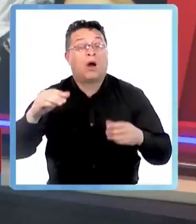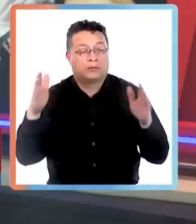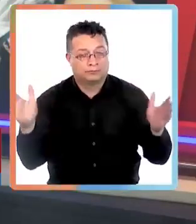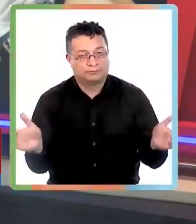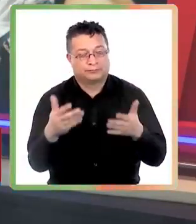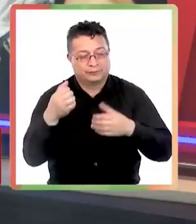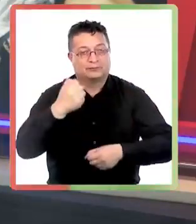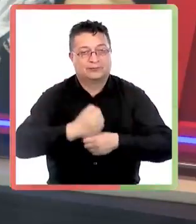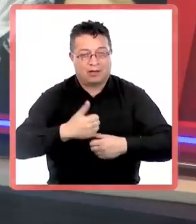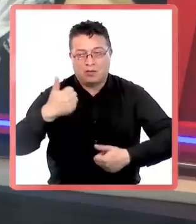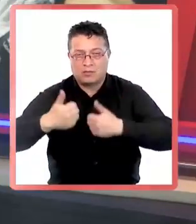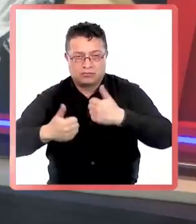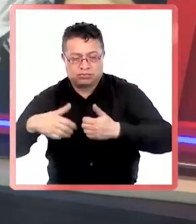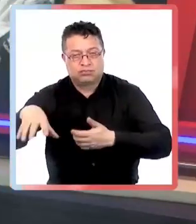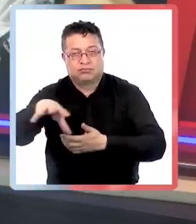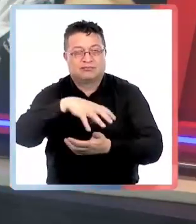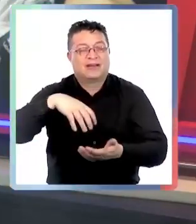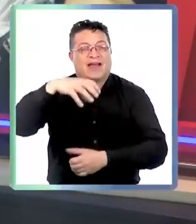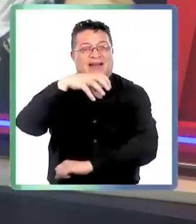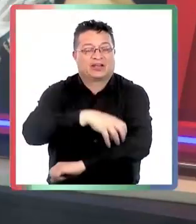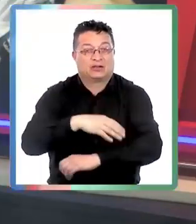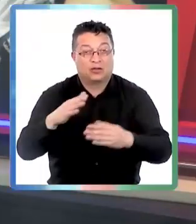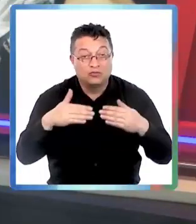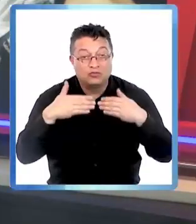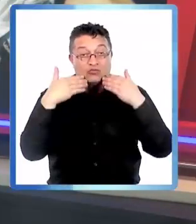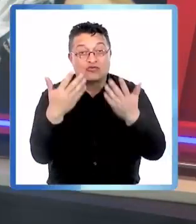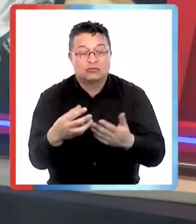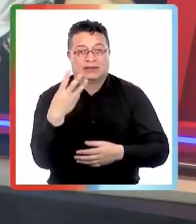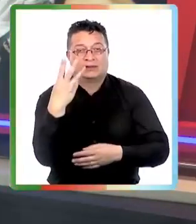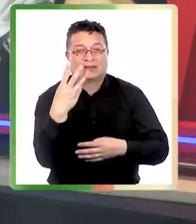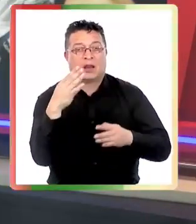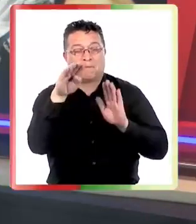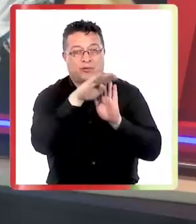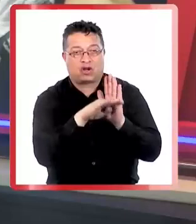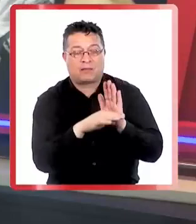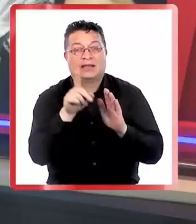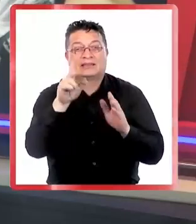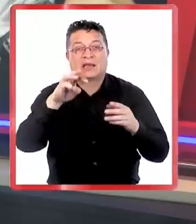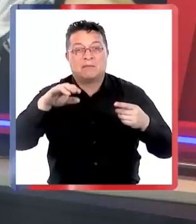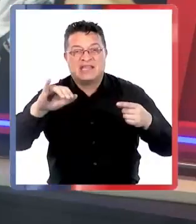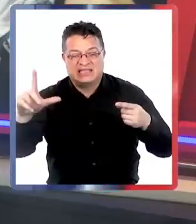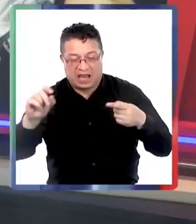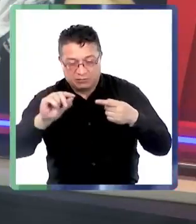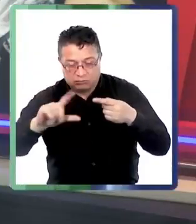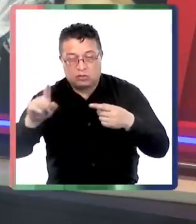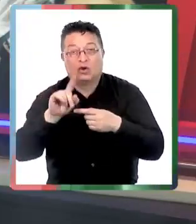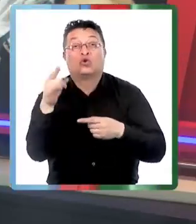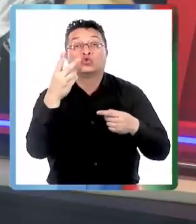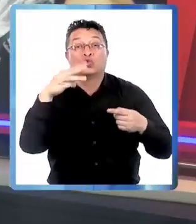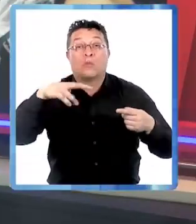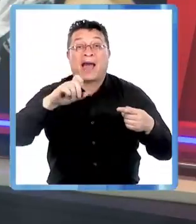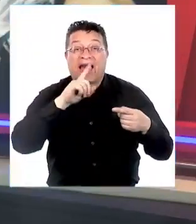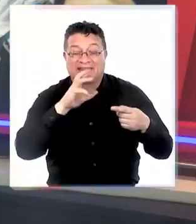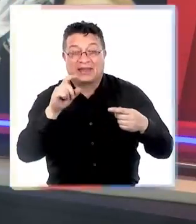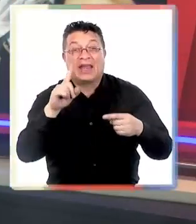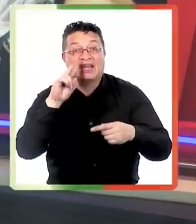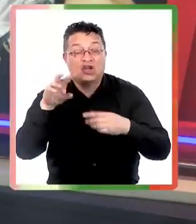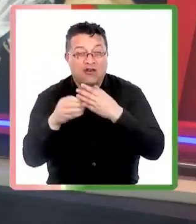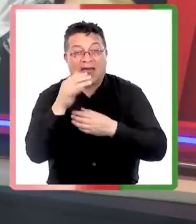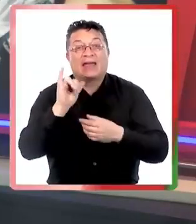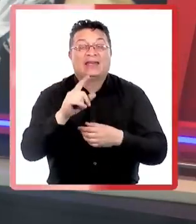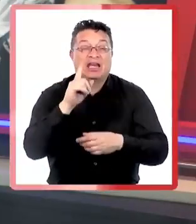e impulsar la productividad y competitividad de la región. La entrega se hará a través de 3 programas. Semilla Inicia, Súmate a